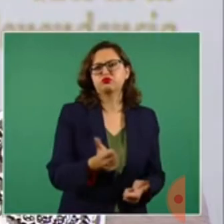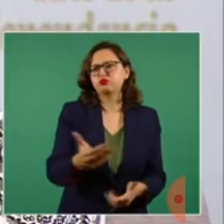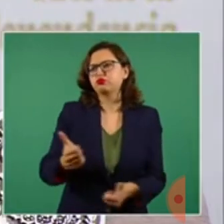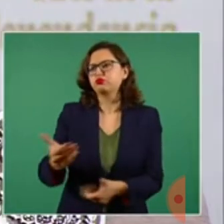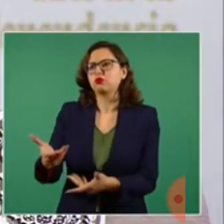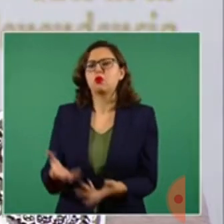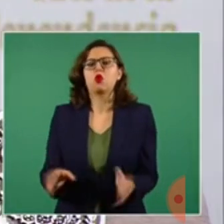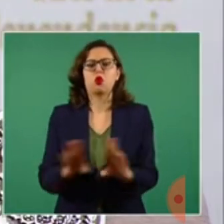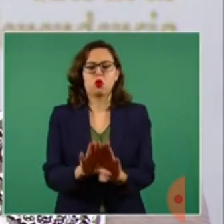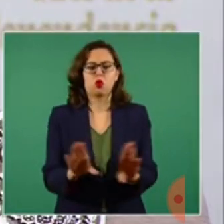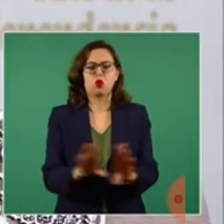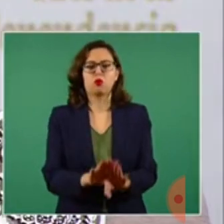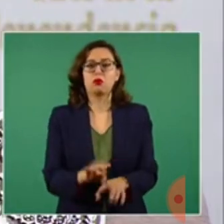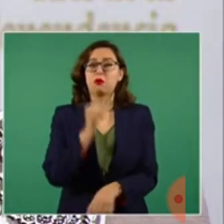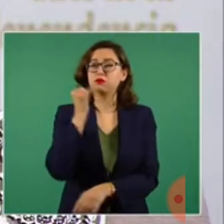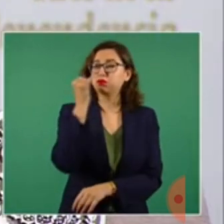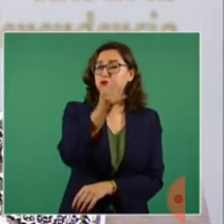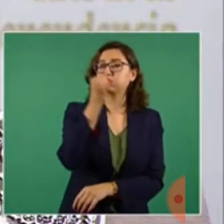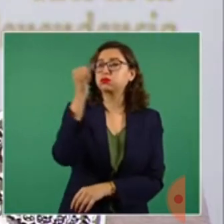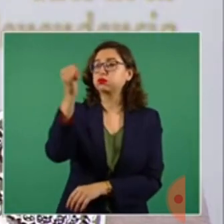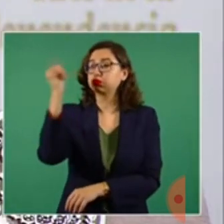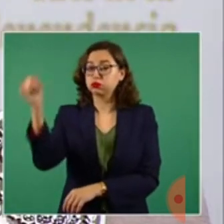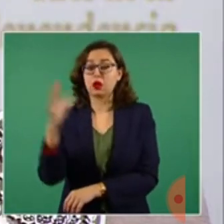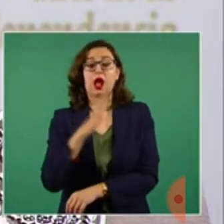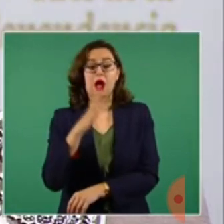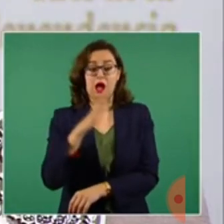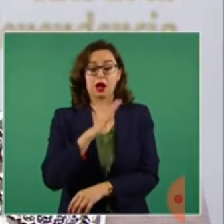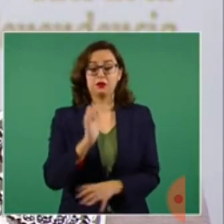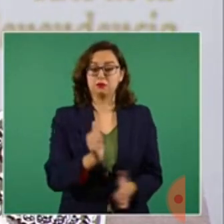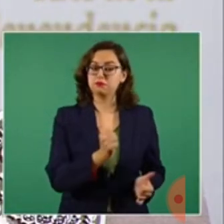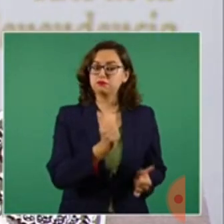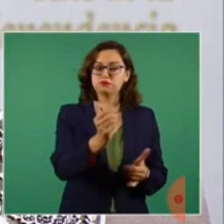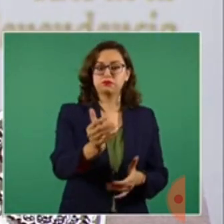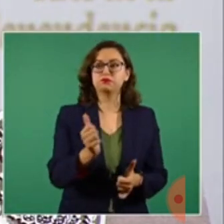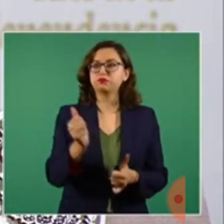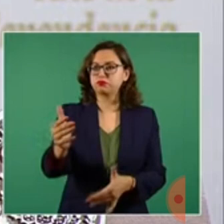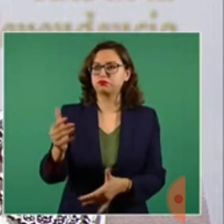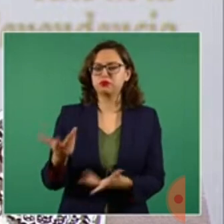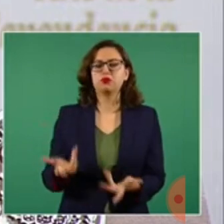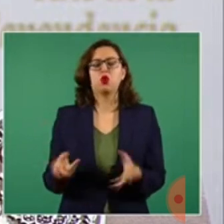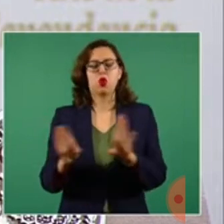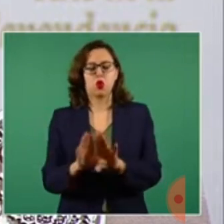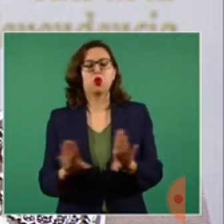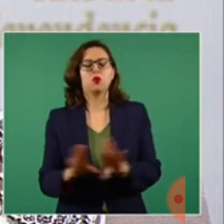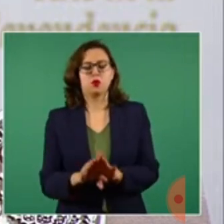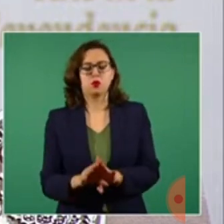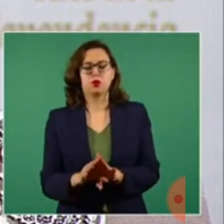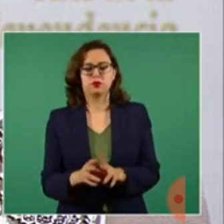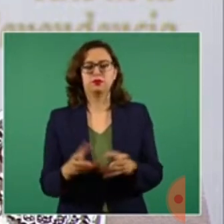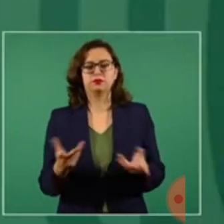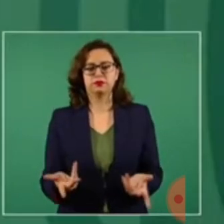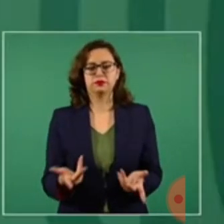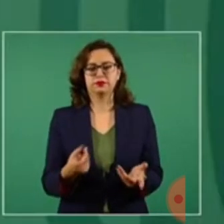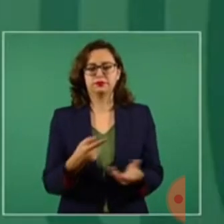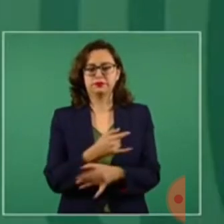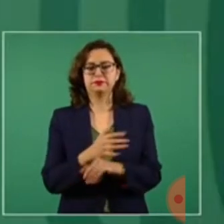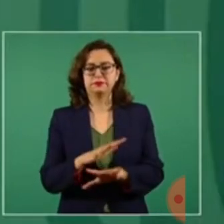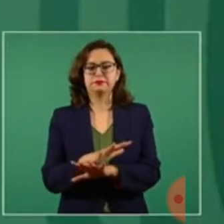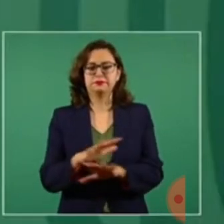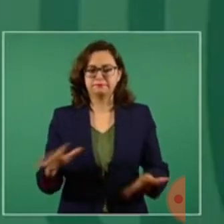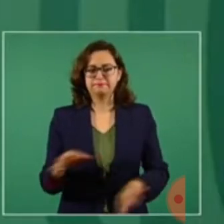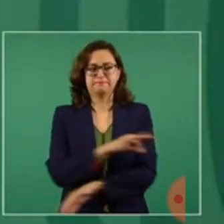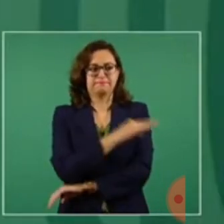enviando hasta los lugares más apartados de nuestro país para que no falten las